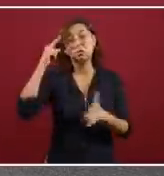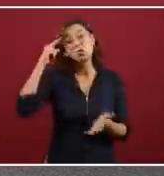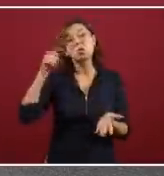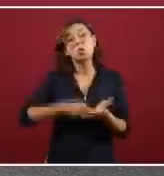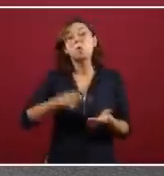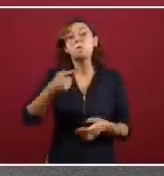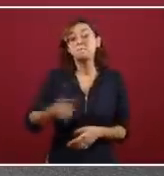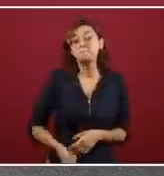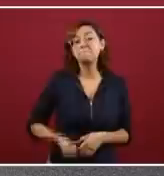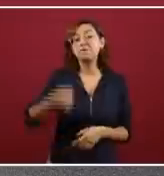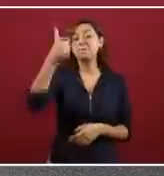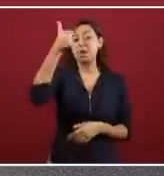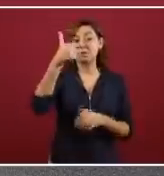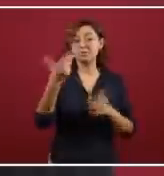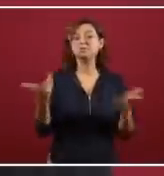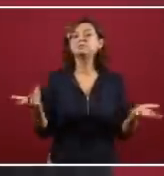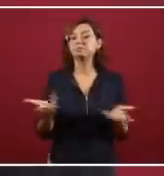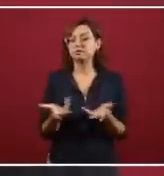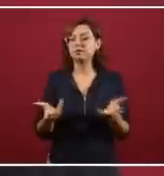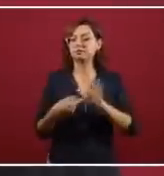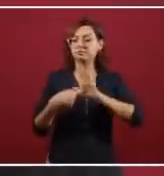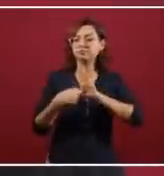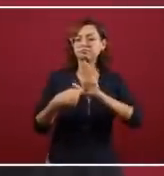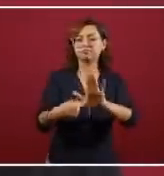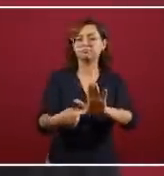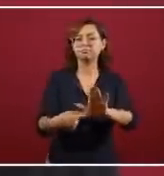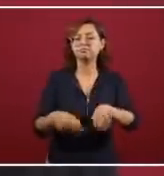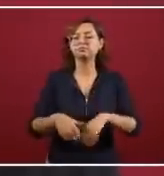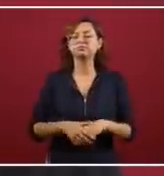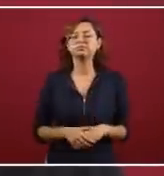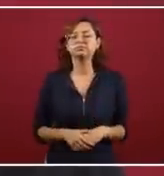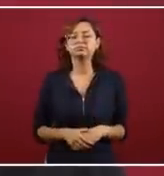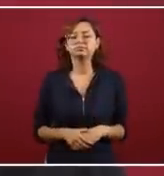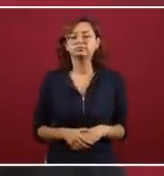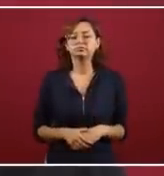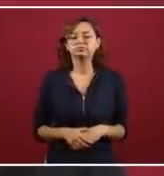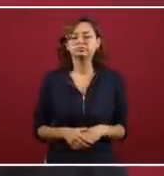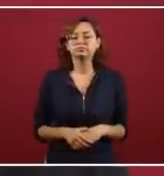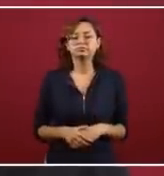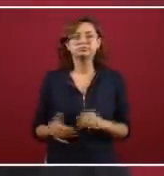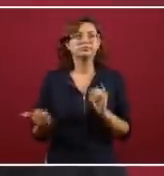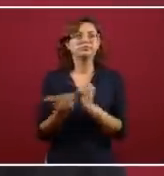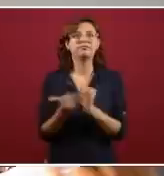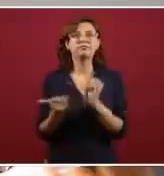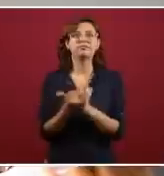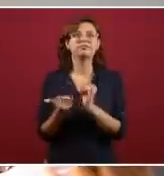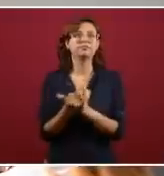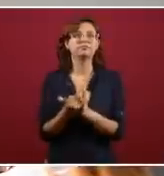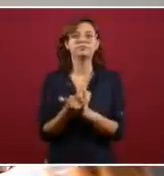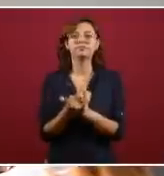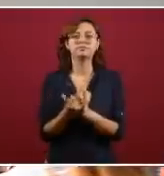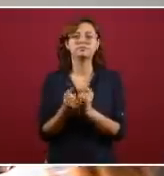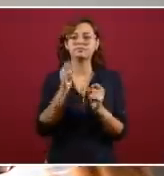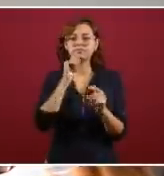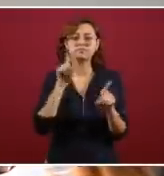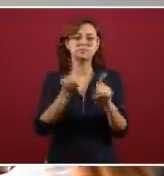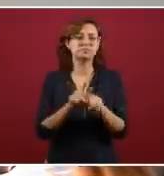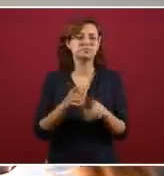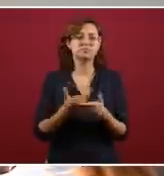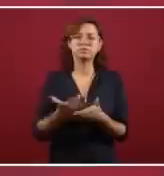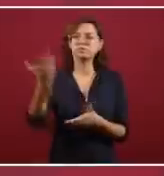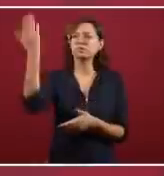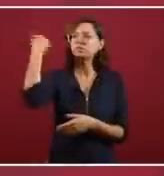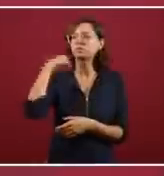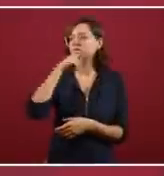esto sucede, es tanto como cuando de este